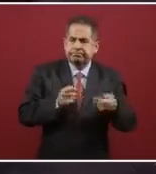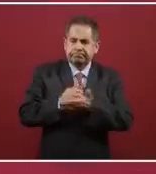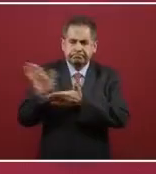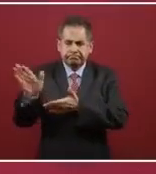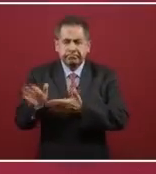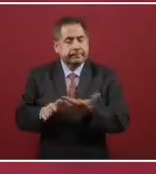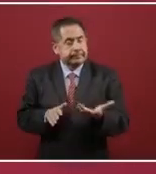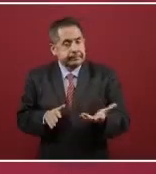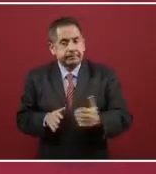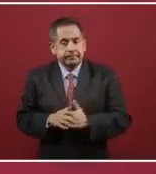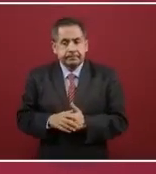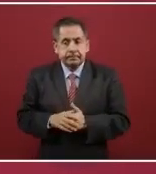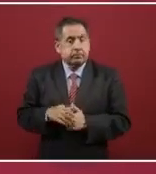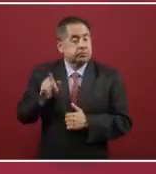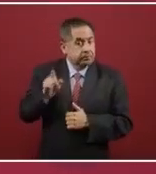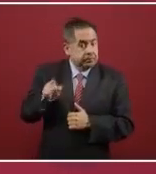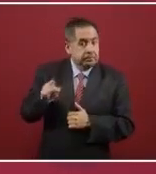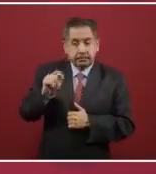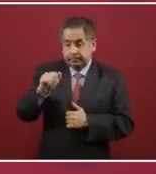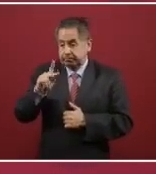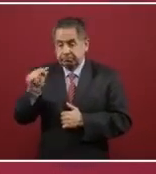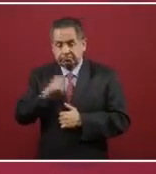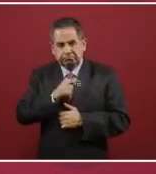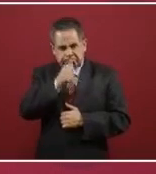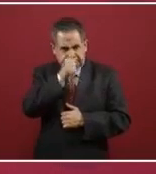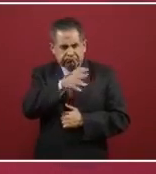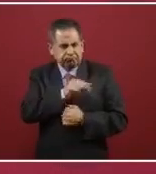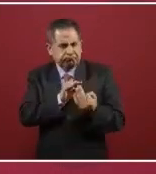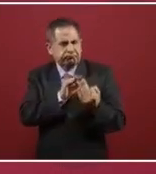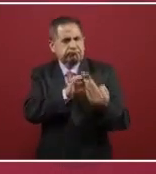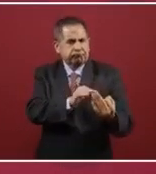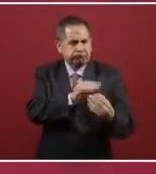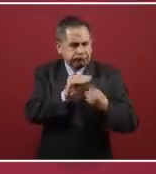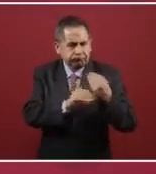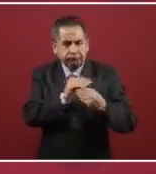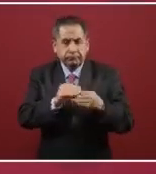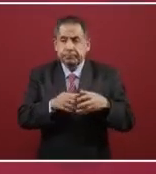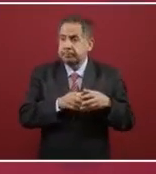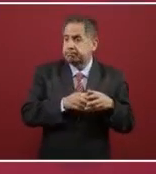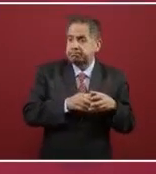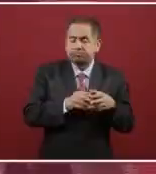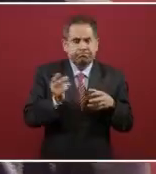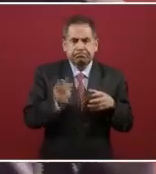Se les enfrentó o los enfrentó y